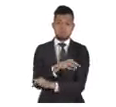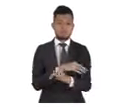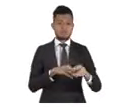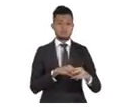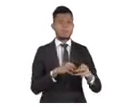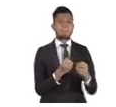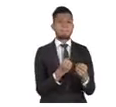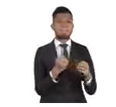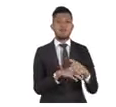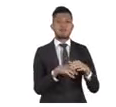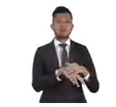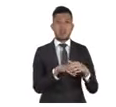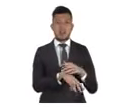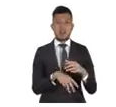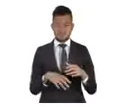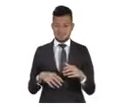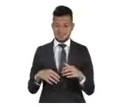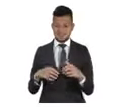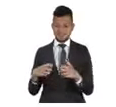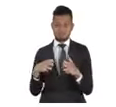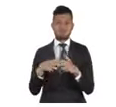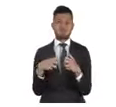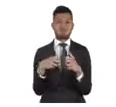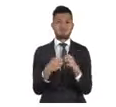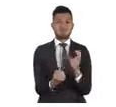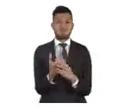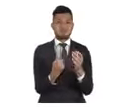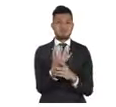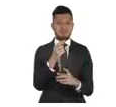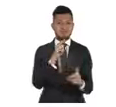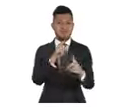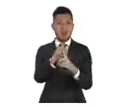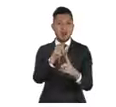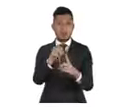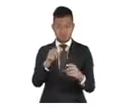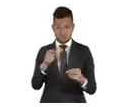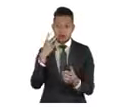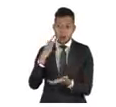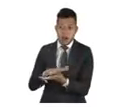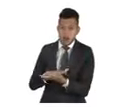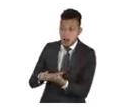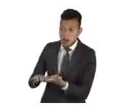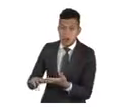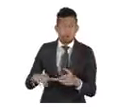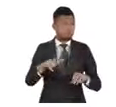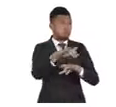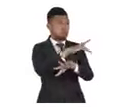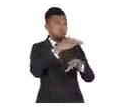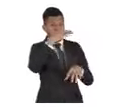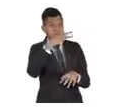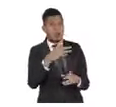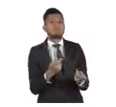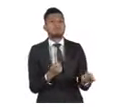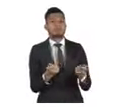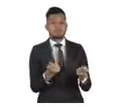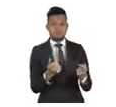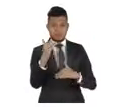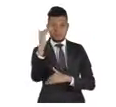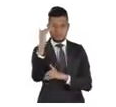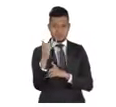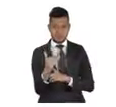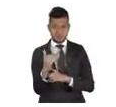que se usa en el transporte público y bajemos emisiones. Entonces, eso es un lado muy, muy concreto. Tenemos